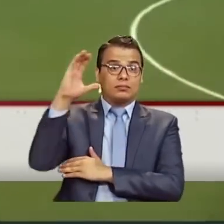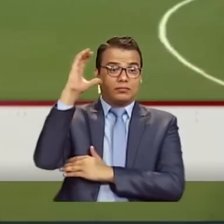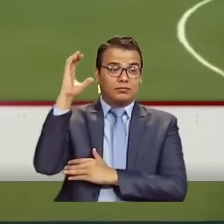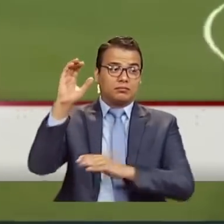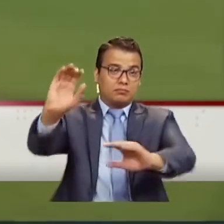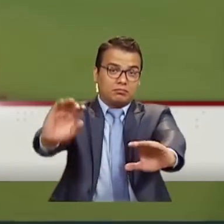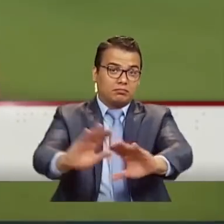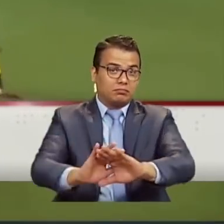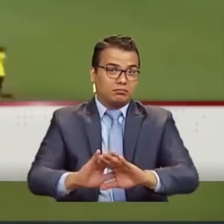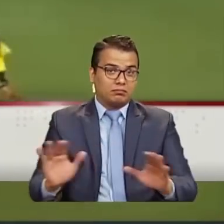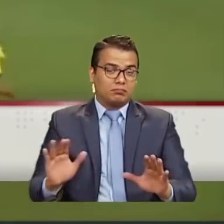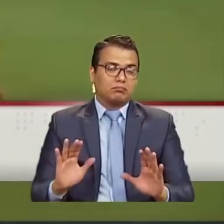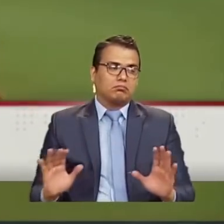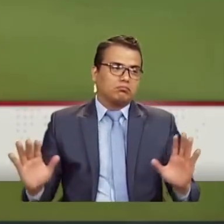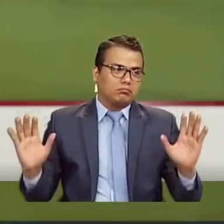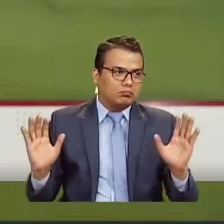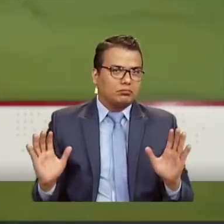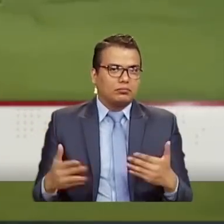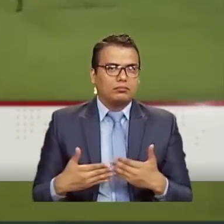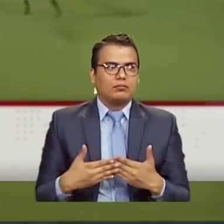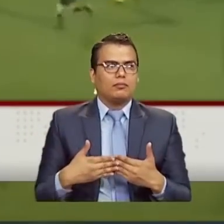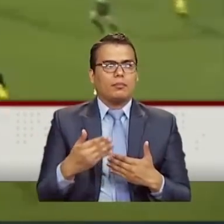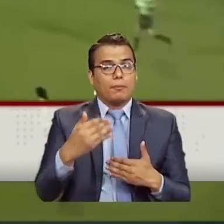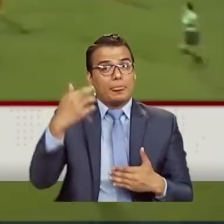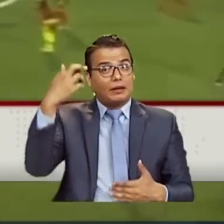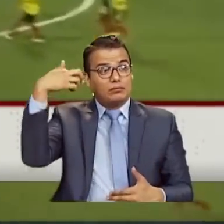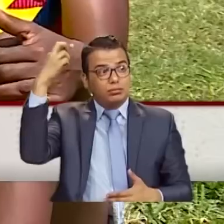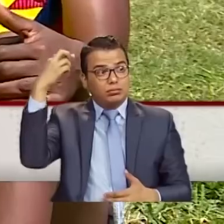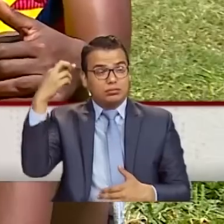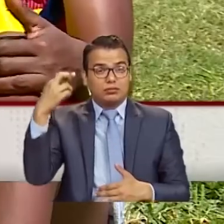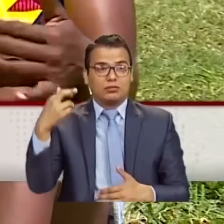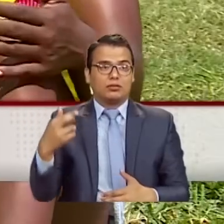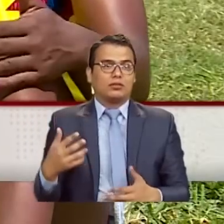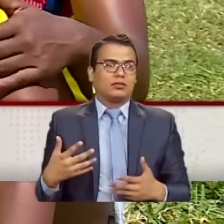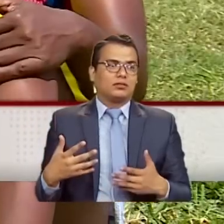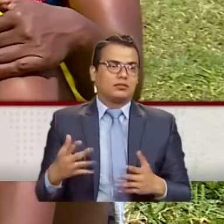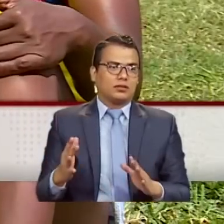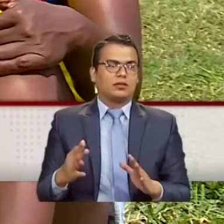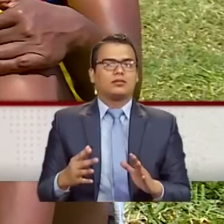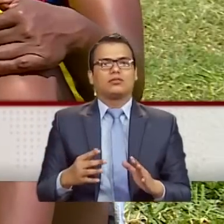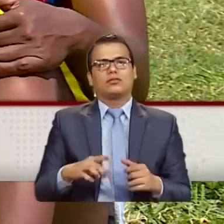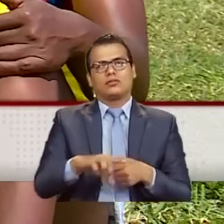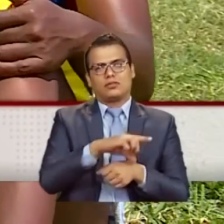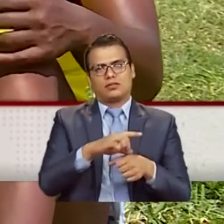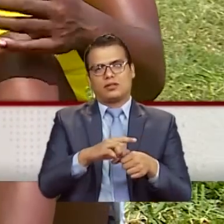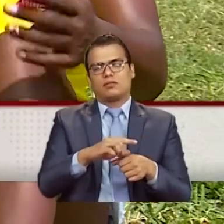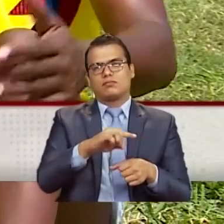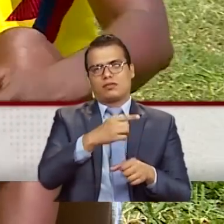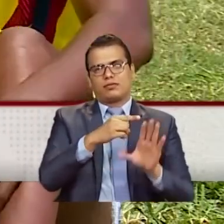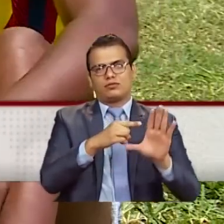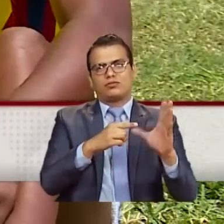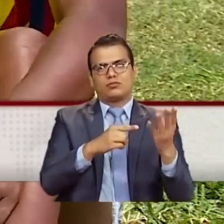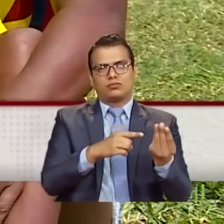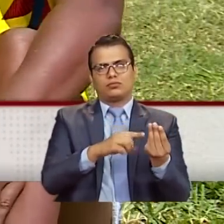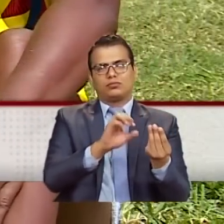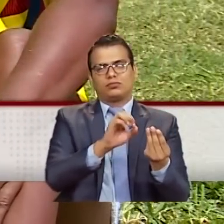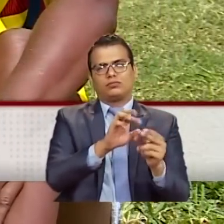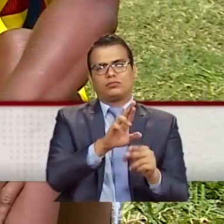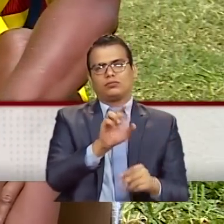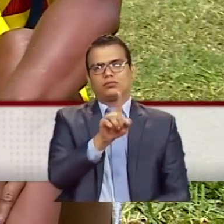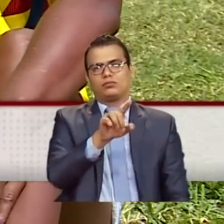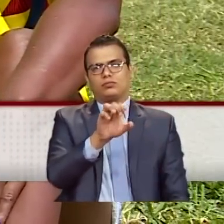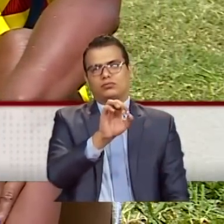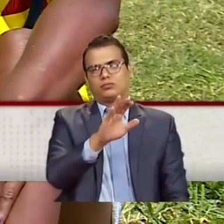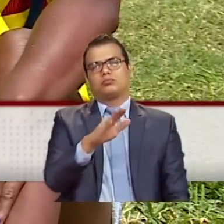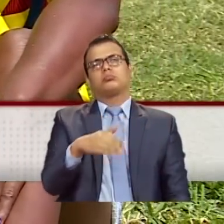Y bueno, salió fútbol profesional. Jugué la primera liga con Orso Marzo. Entonces,